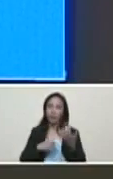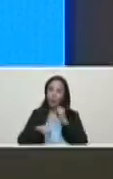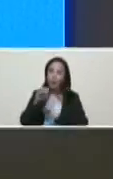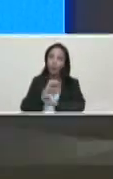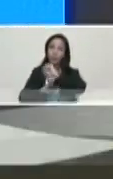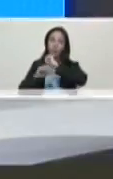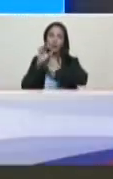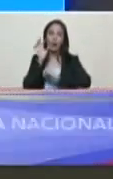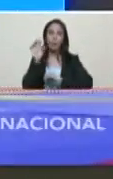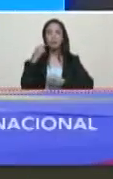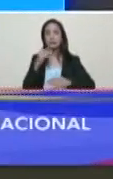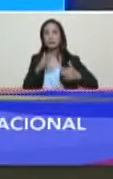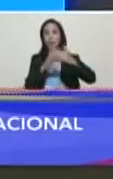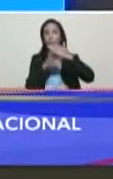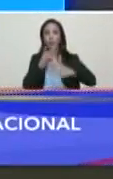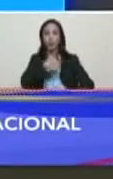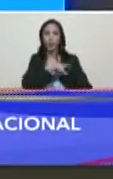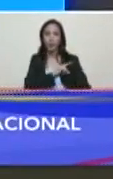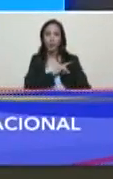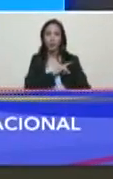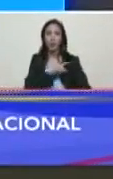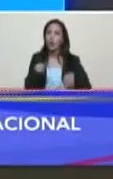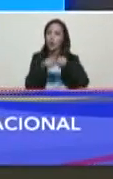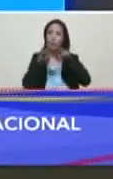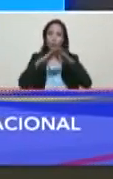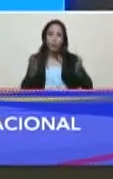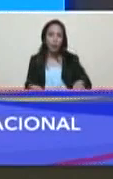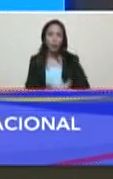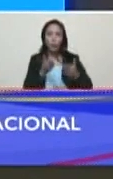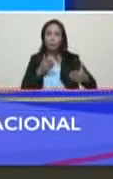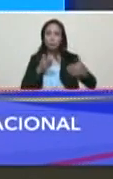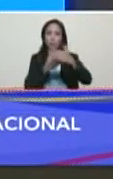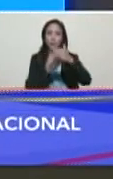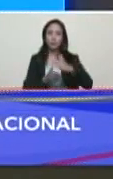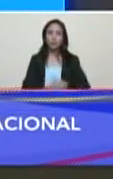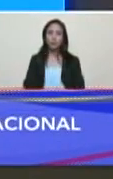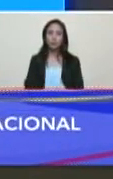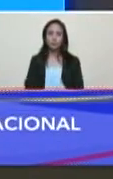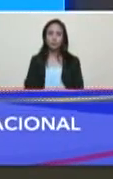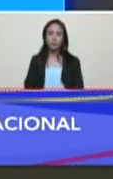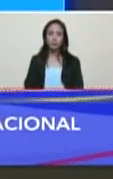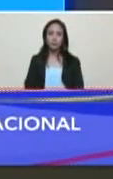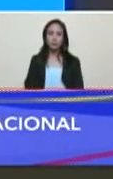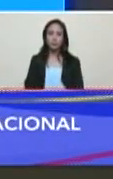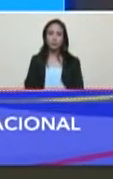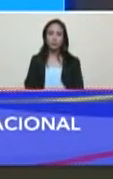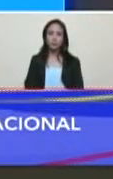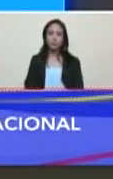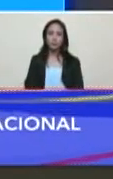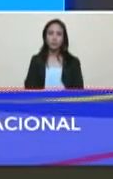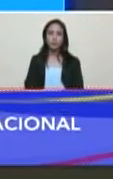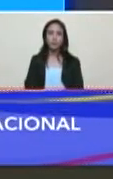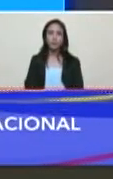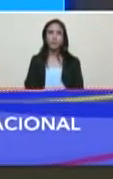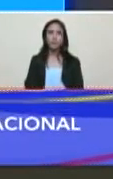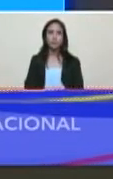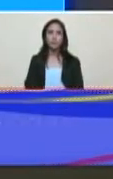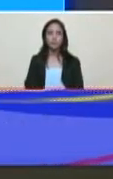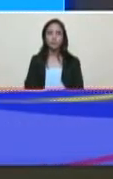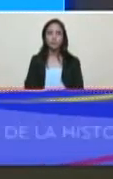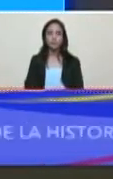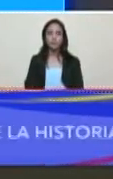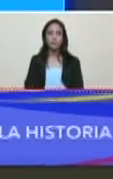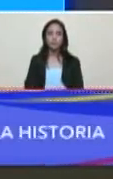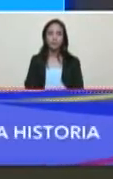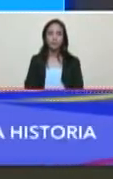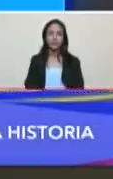el imperio español que contra el mundo entero, si el mundo entero la ofende.